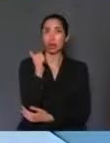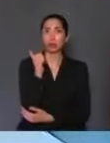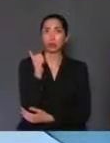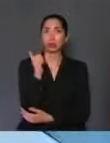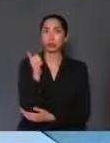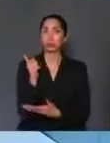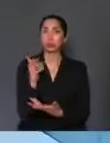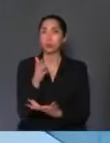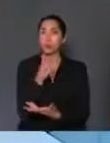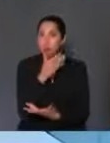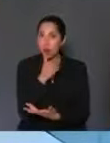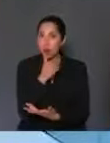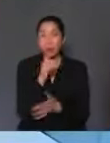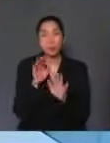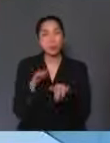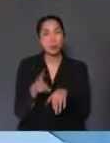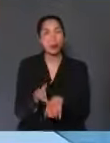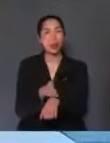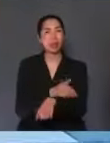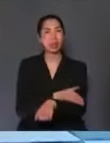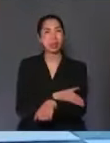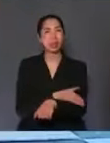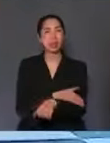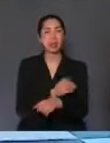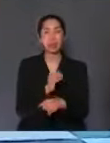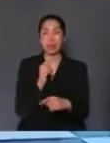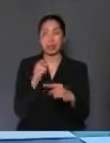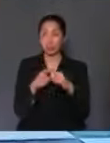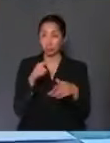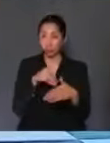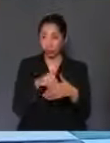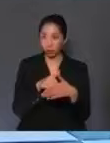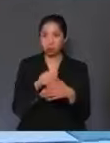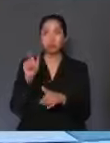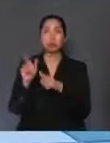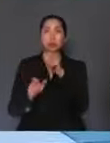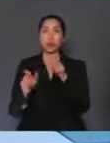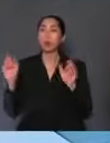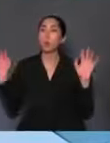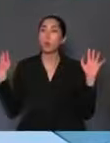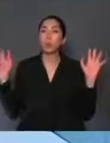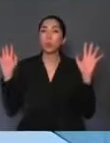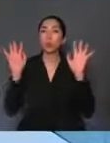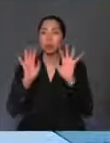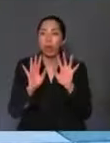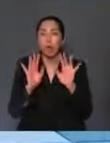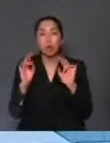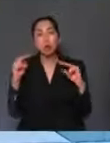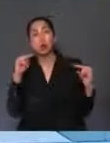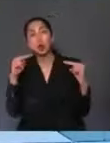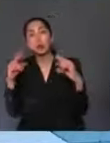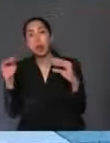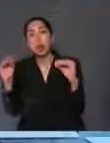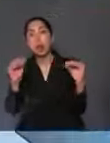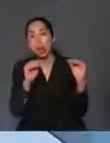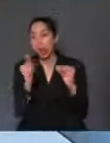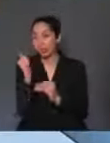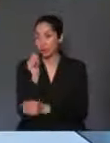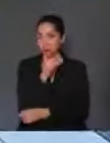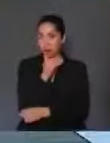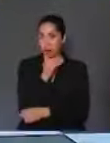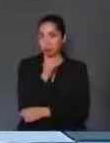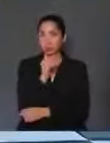como ocurrió en el proceso anterior en donde se juntaban los vocales, se conocían, porque la mayoría acá, si no todos, son nuevos. Y por lo tanto está lentito. Mira,